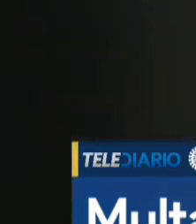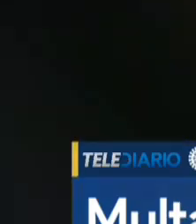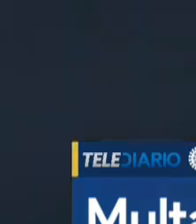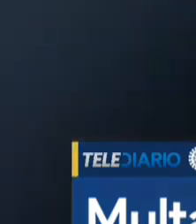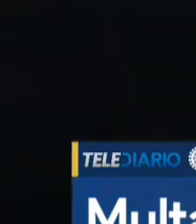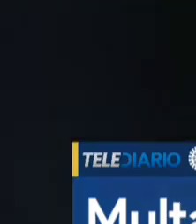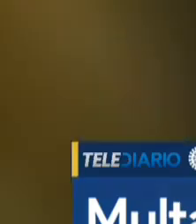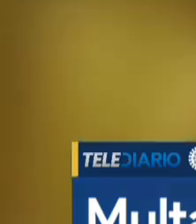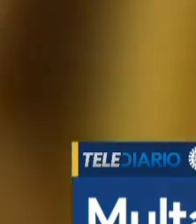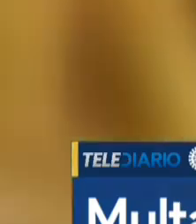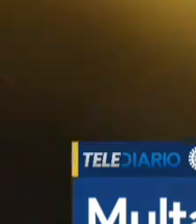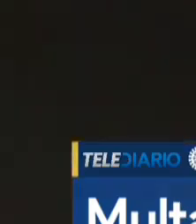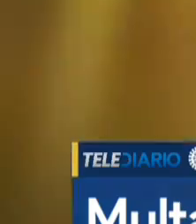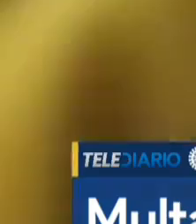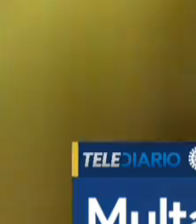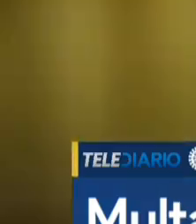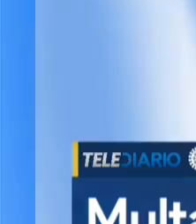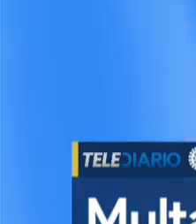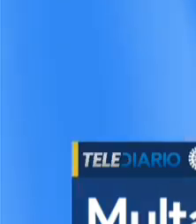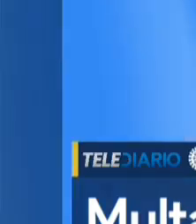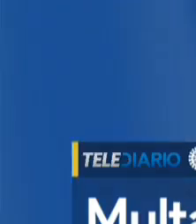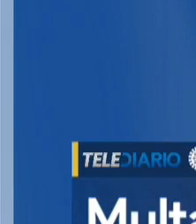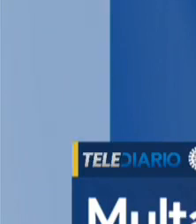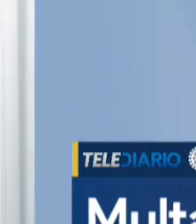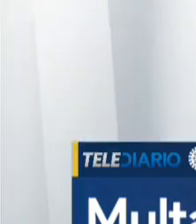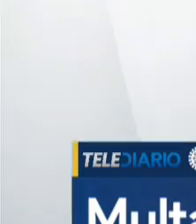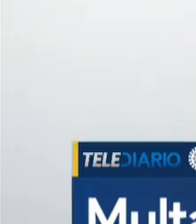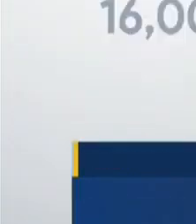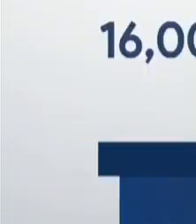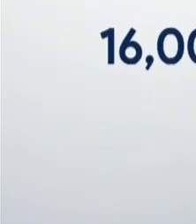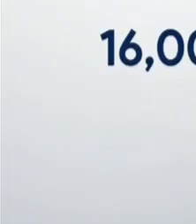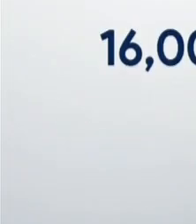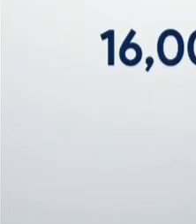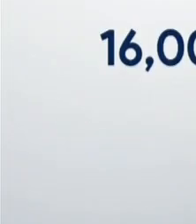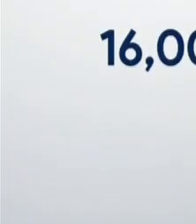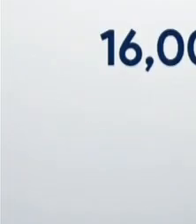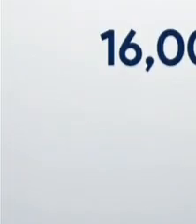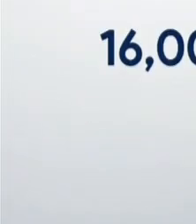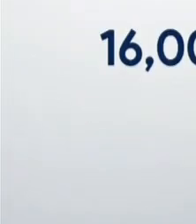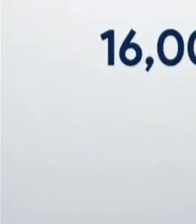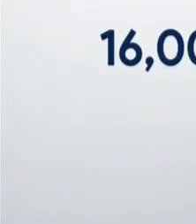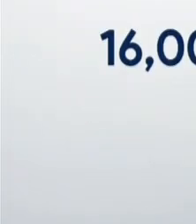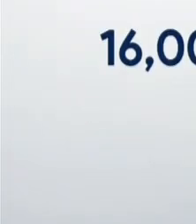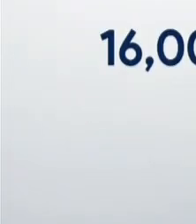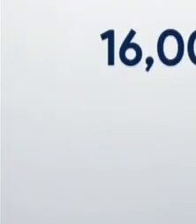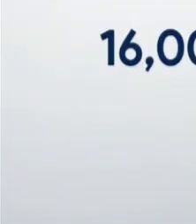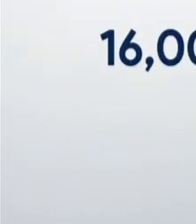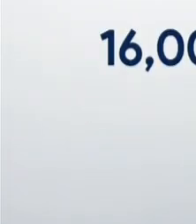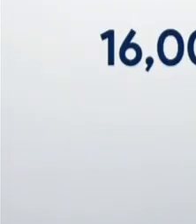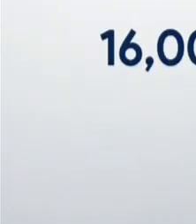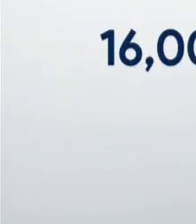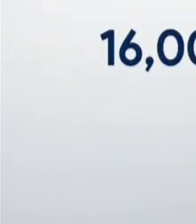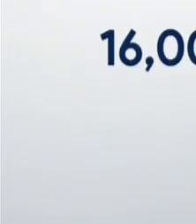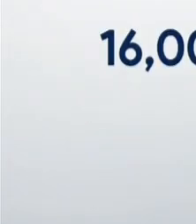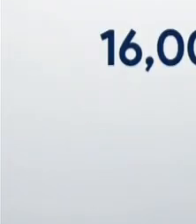Sanitario tienen la facultad de disiparlas. Si no hacen caso a la primera, la multa llegaría hasta el